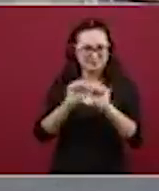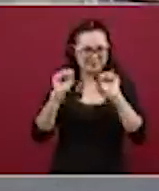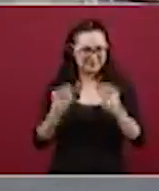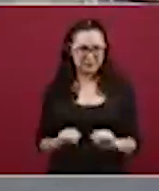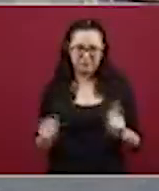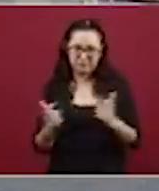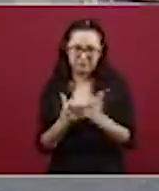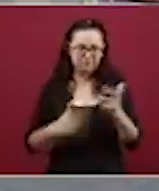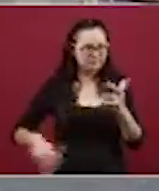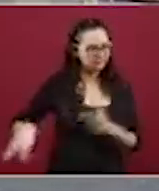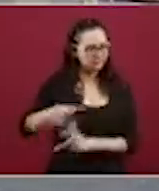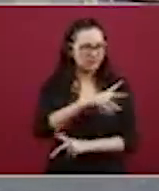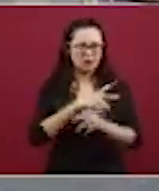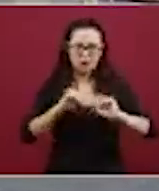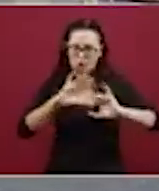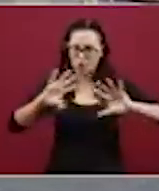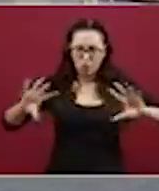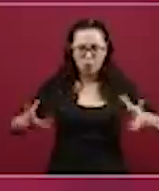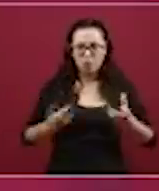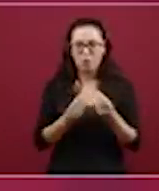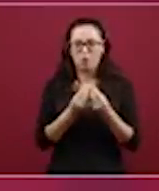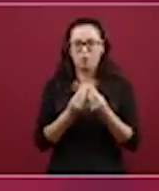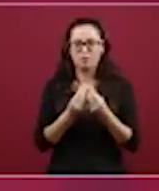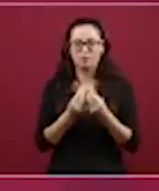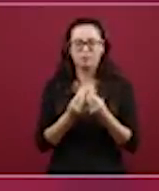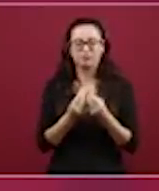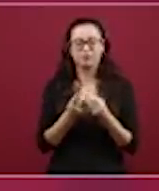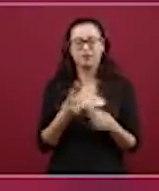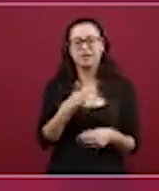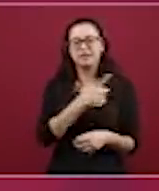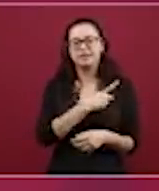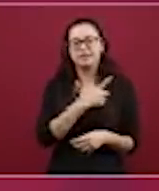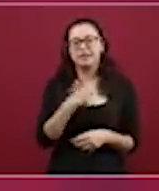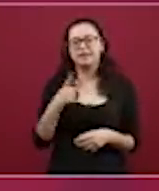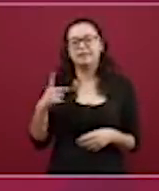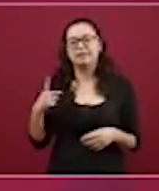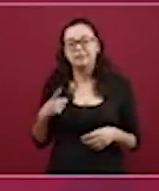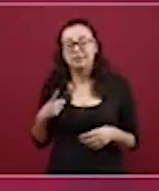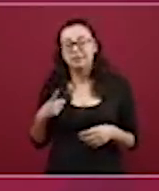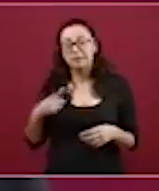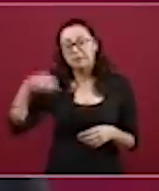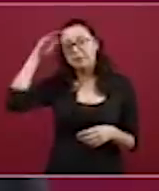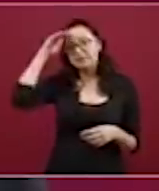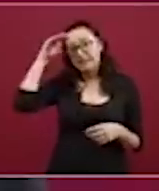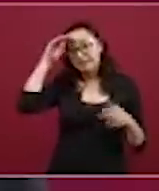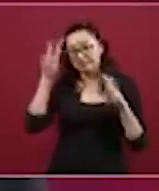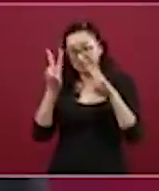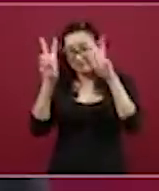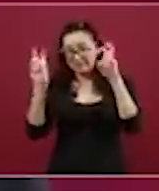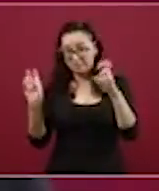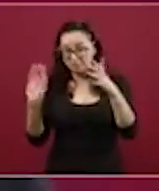su conjunto, es que se tome en cuenta la variable corrupción.